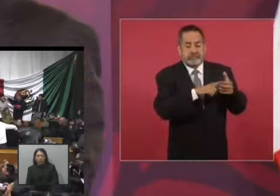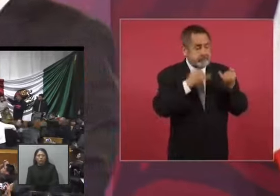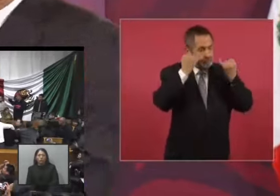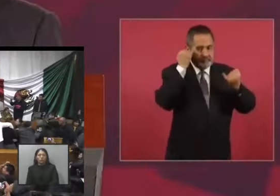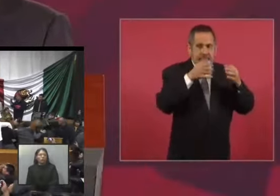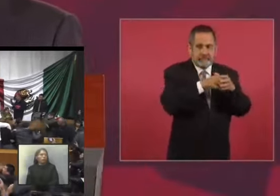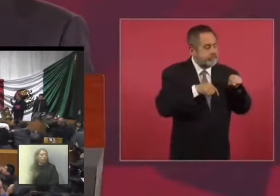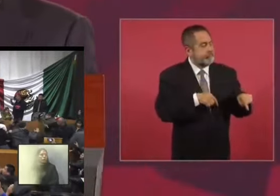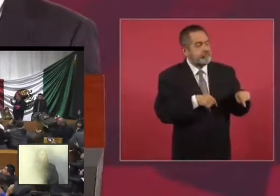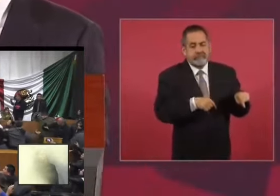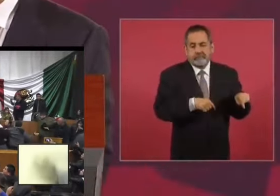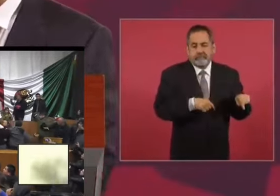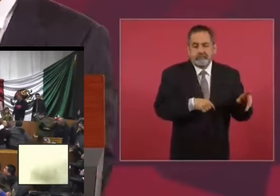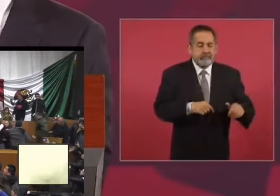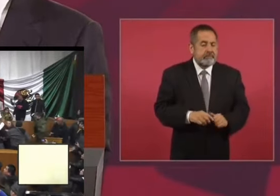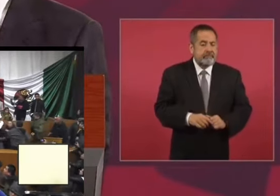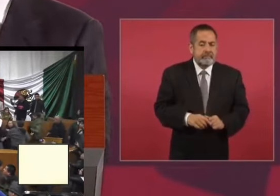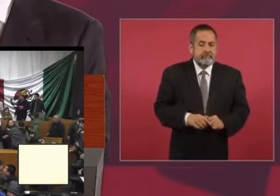su imaginación,